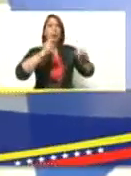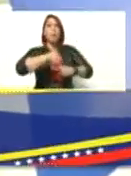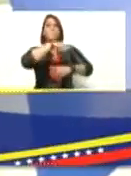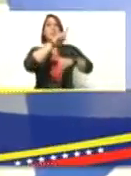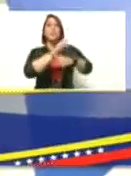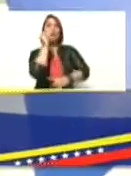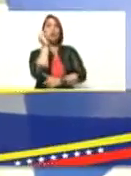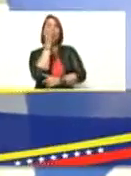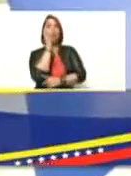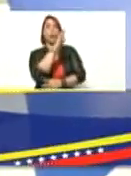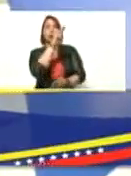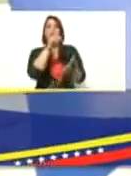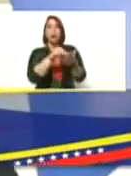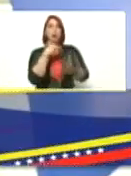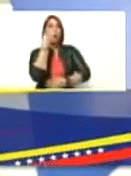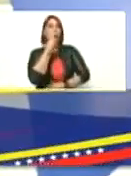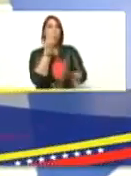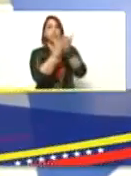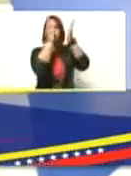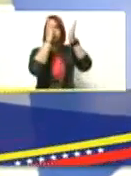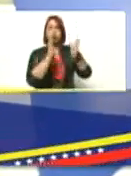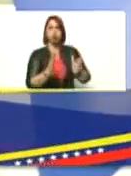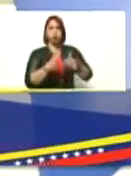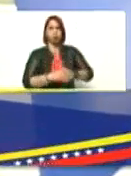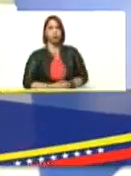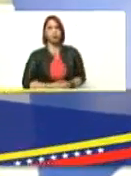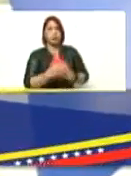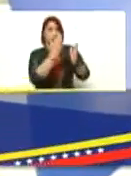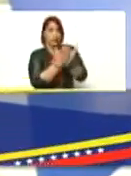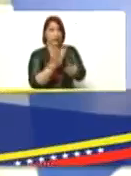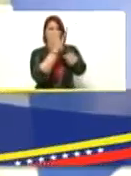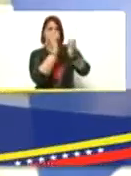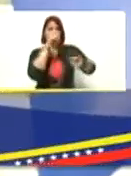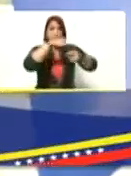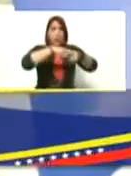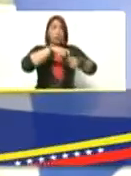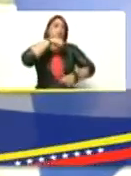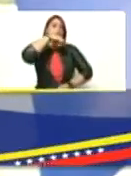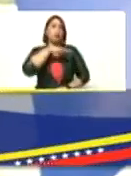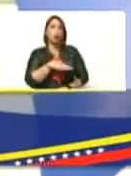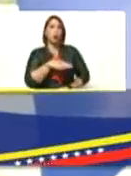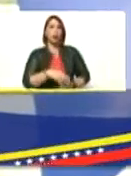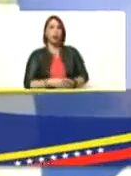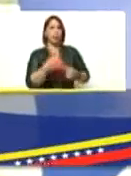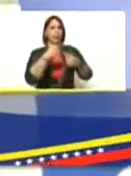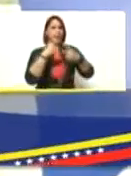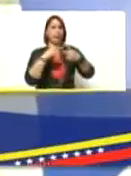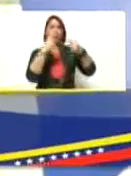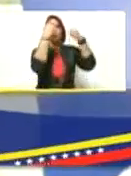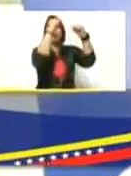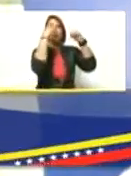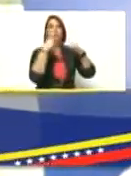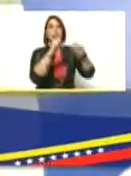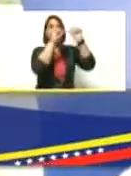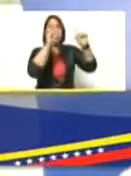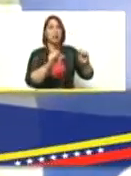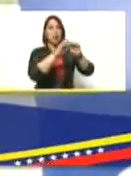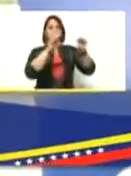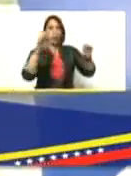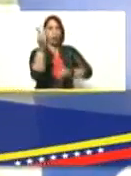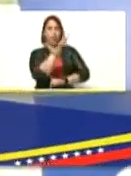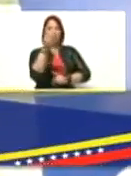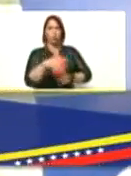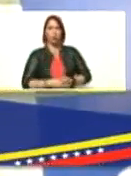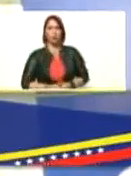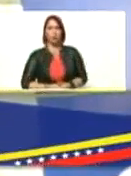Congreso Nacional de Jóvenes Estudiantes que estudien historia desde los distintos niveles del sistema educativo